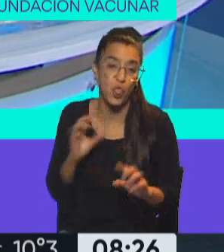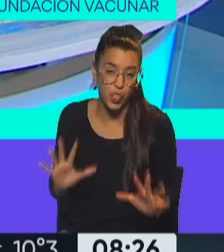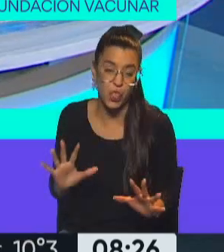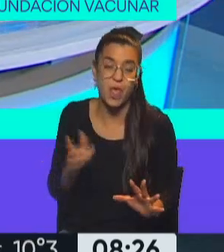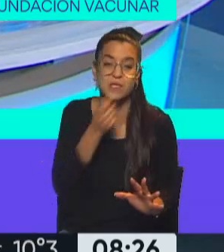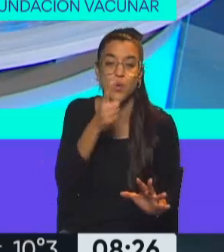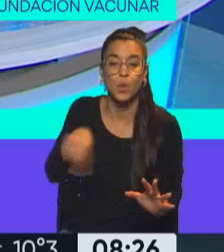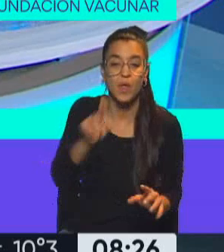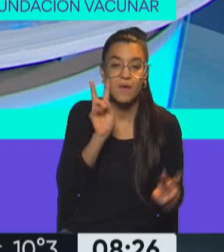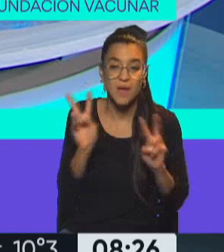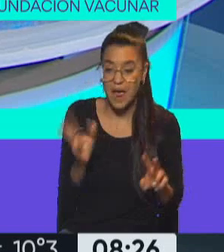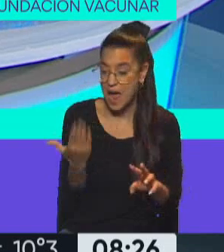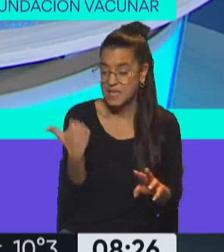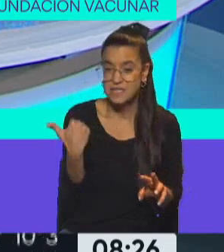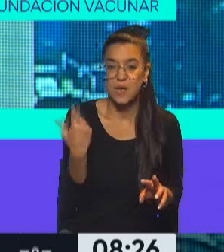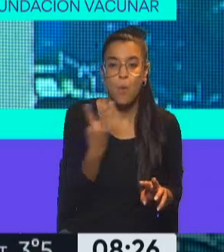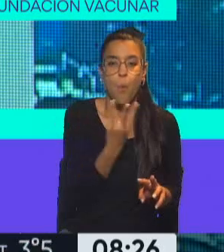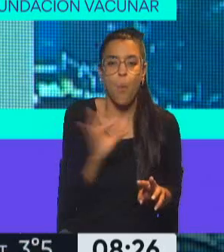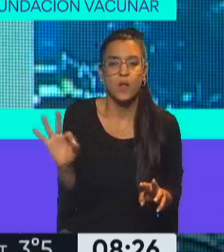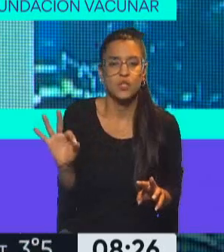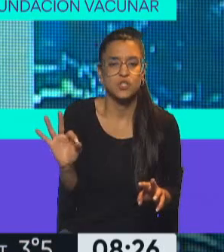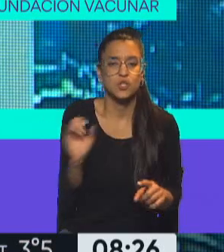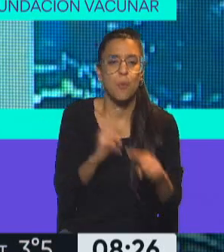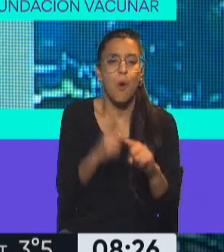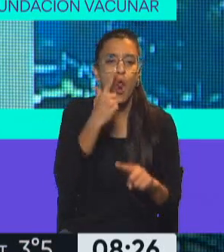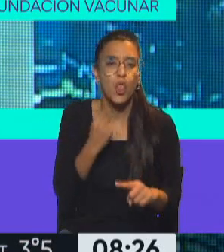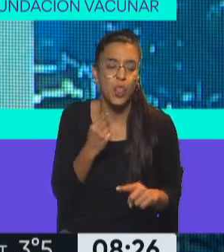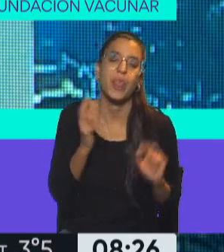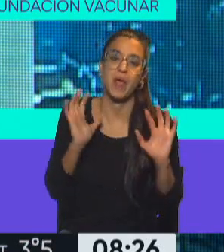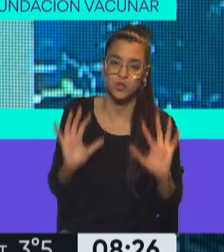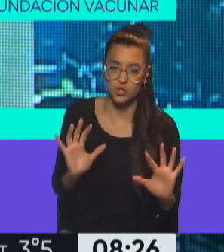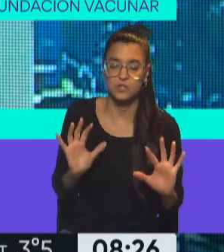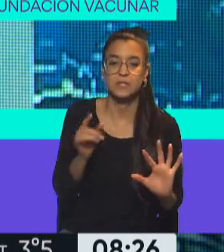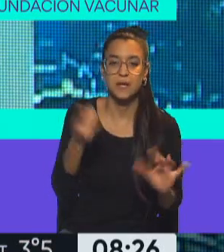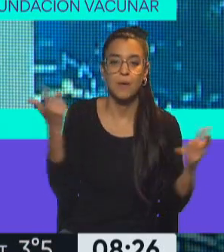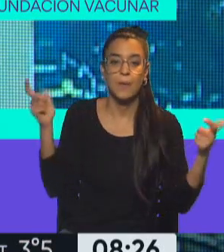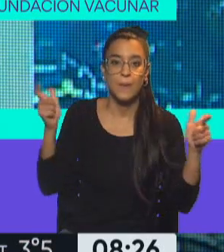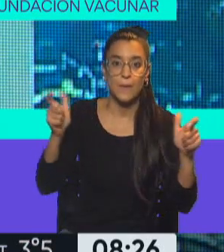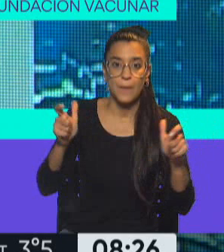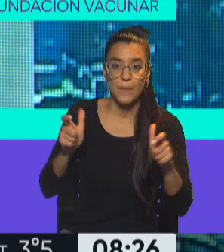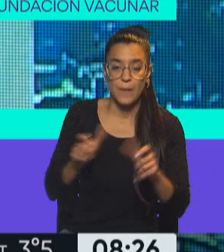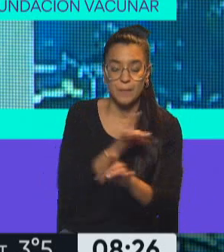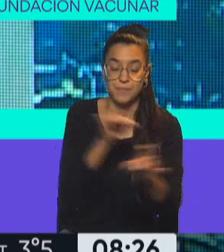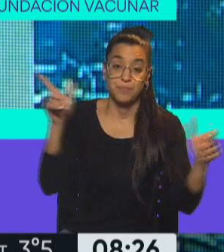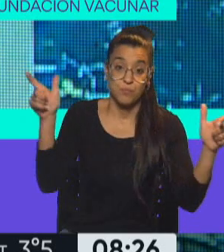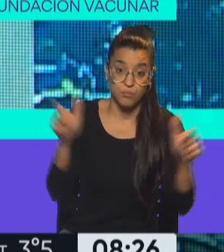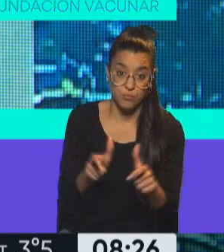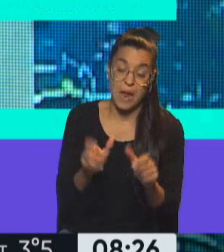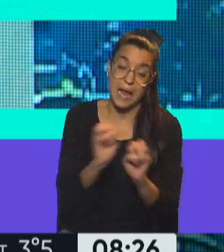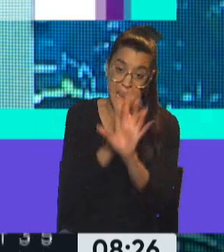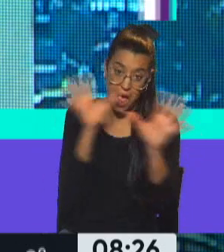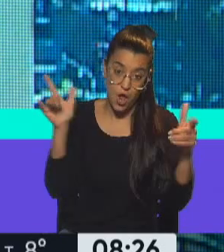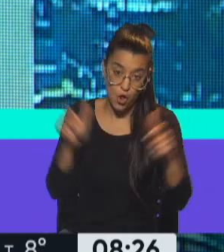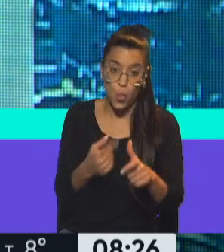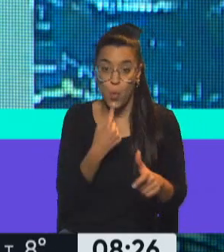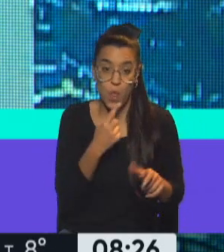si ustedes se fijan, los datos de ayer son menos de 400 casos diarios. Entonces, ha habido un descenso de la curva epidemiológica muy claro, de eso no